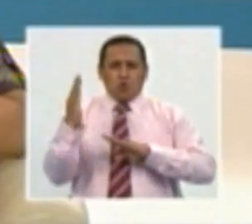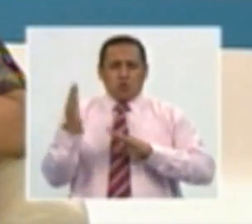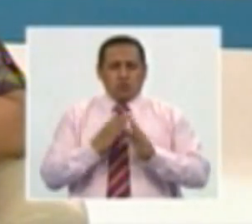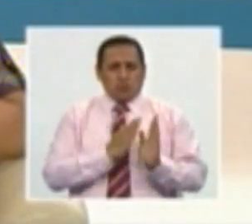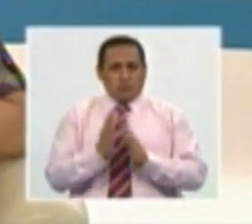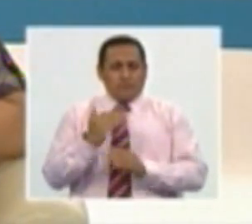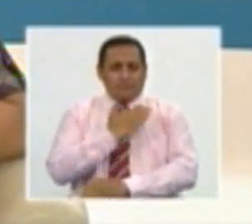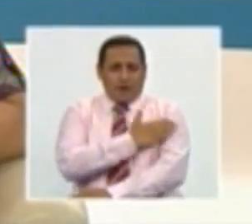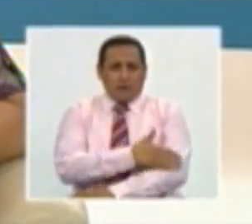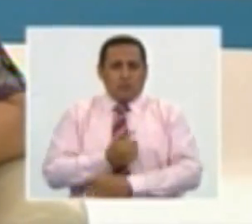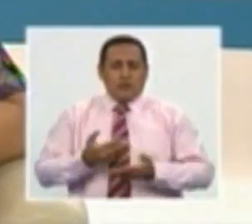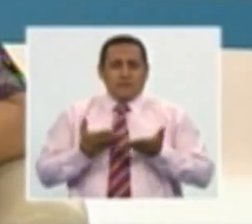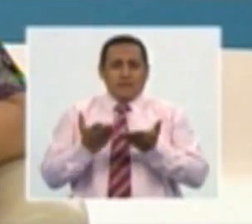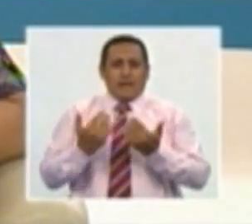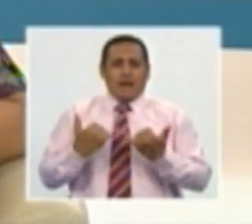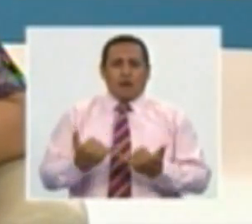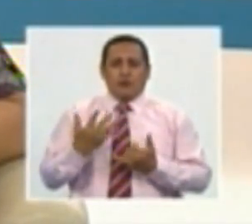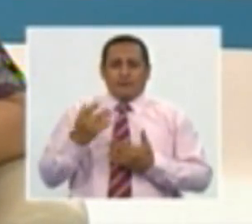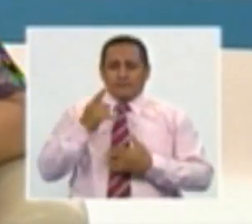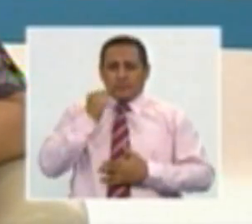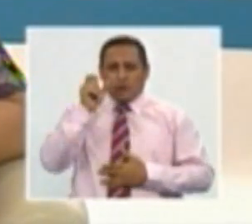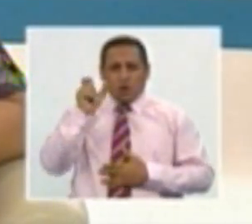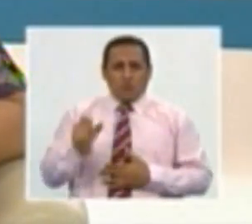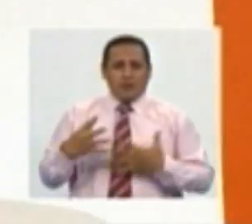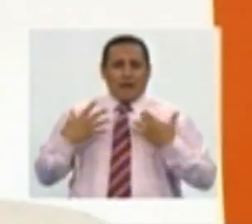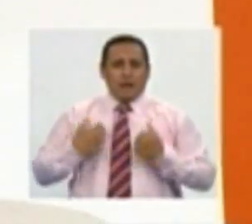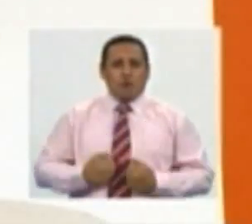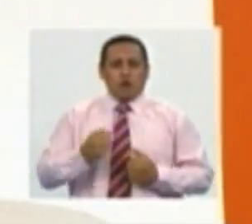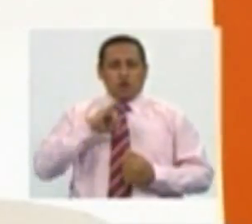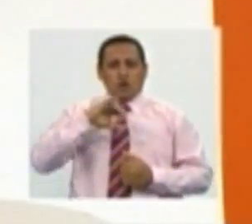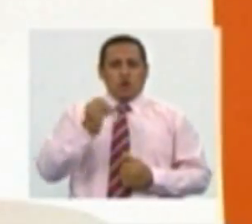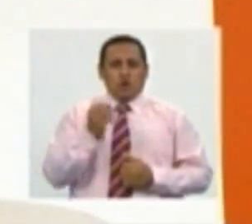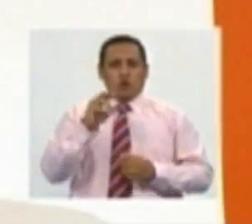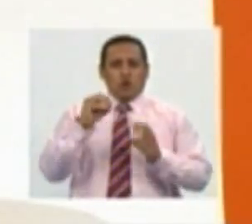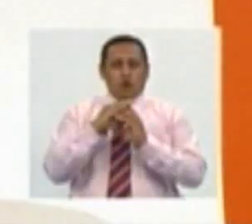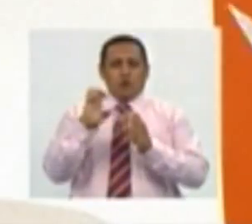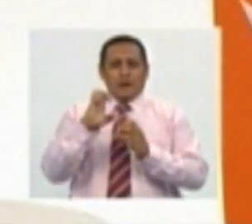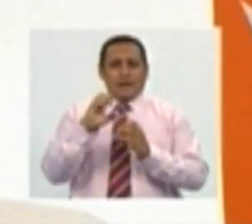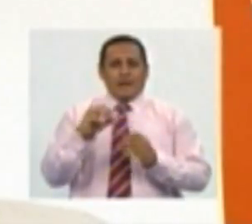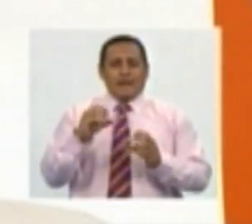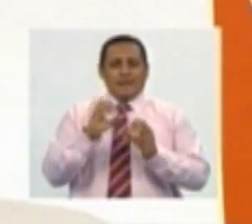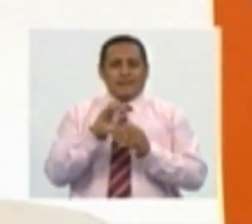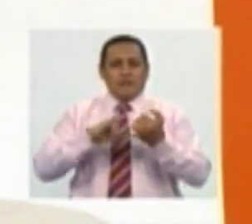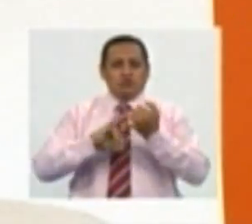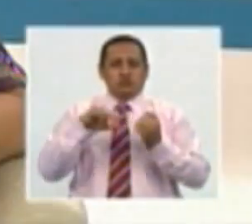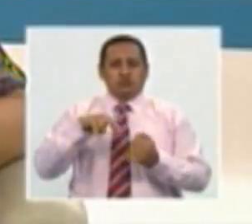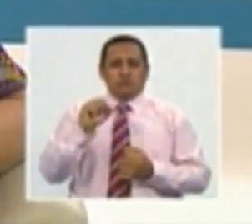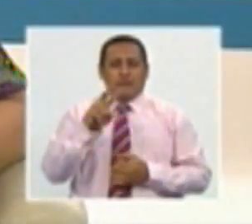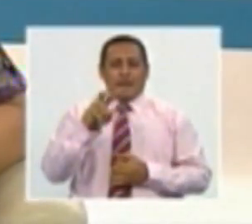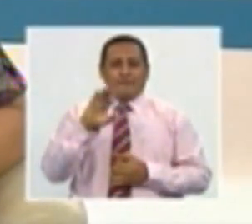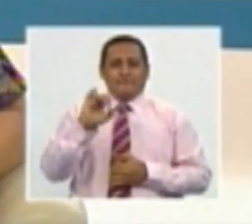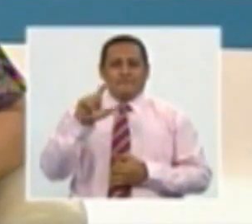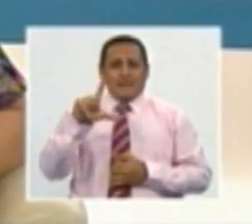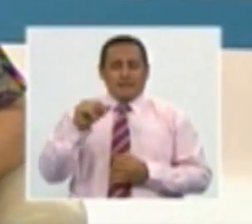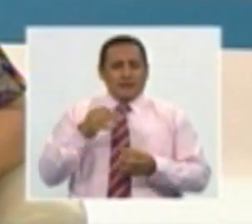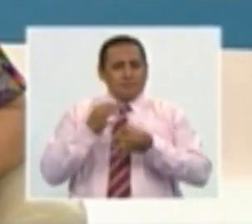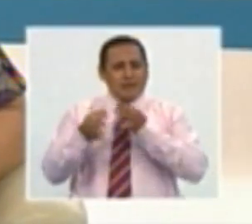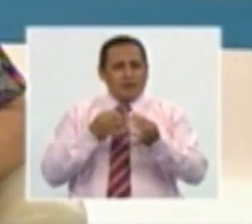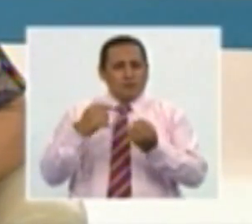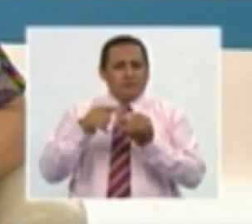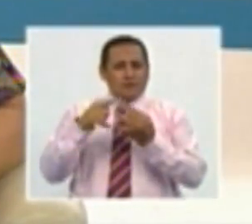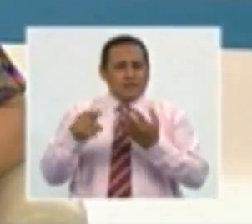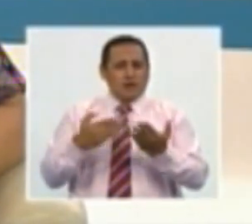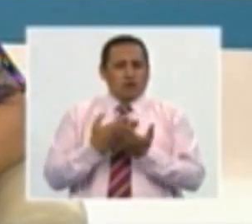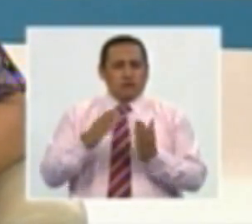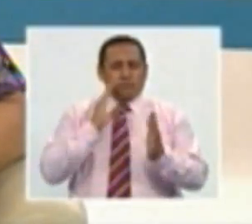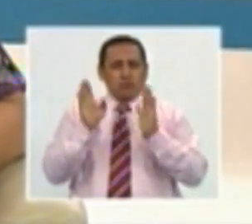este beneficio. Está con nosotros el doctor Jorge Guevara, vocero técnico de la SUNAFIL, con el que estábamos comentando algunos puntos,